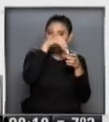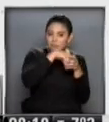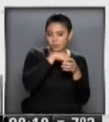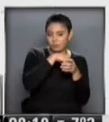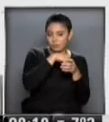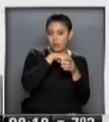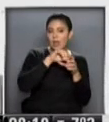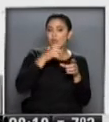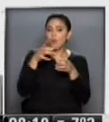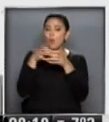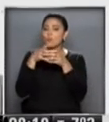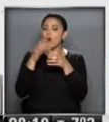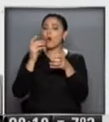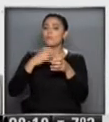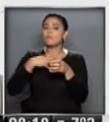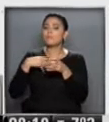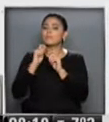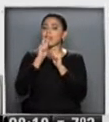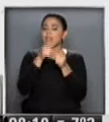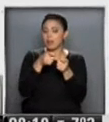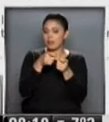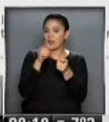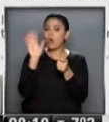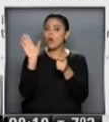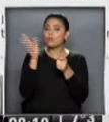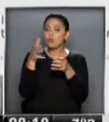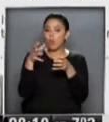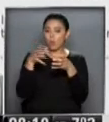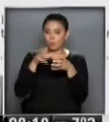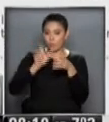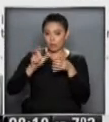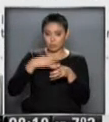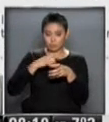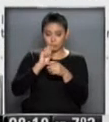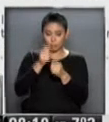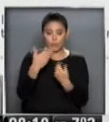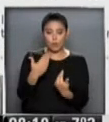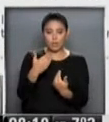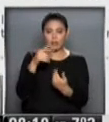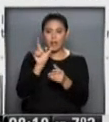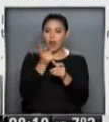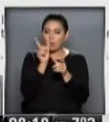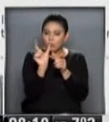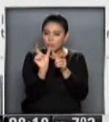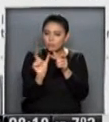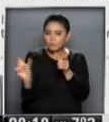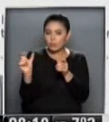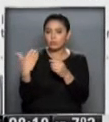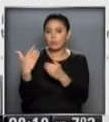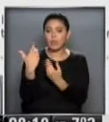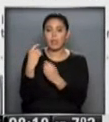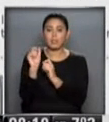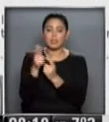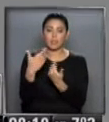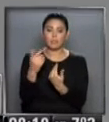del grupo de los donantes porque también hay que decir que de todos los donantes posibles hay pocos que después técnicamente podrán serlo